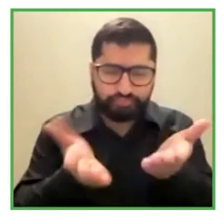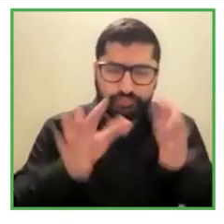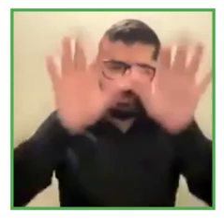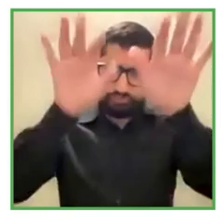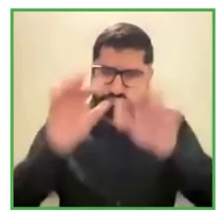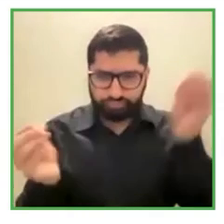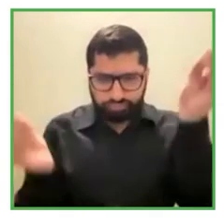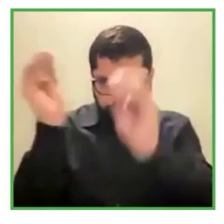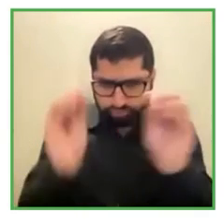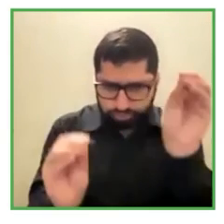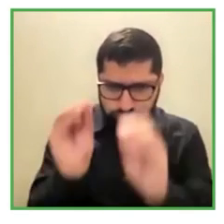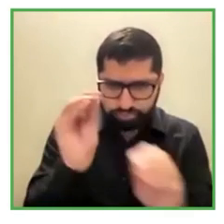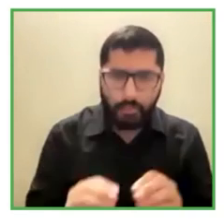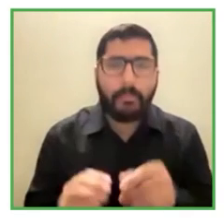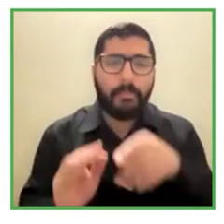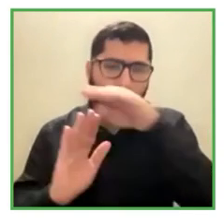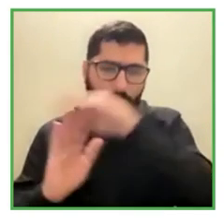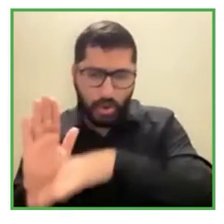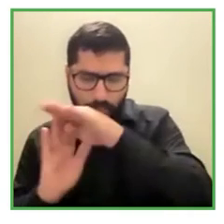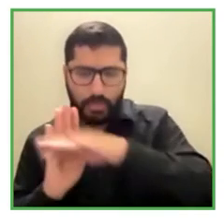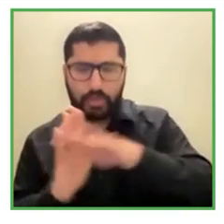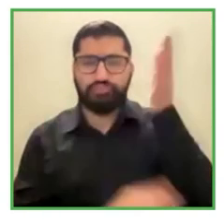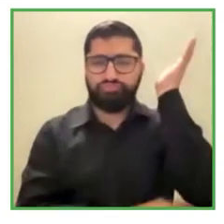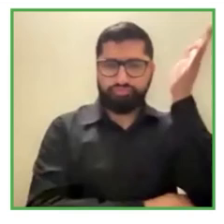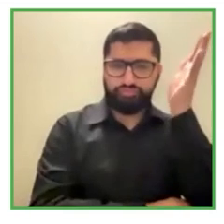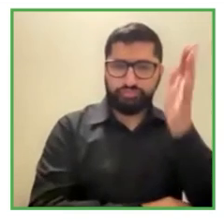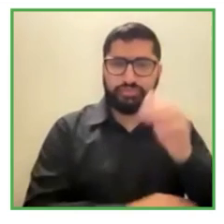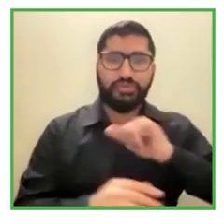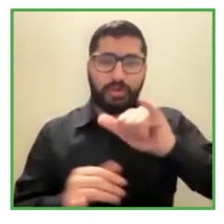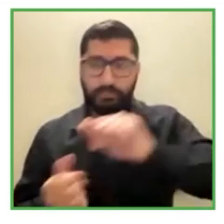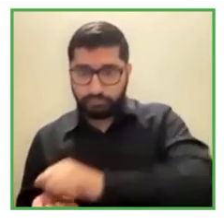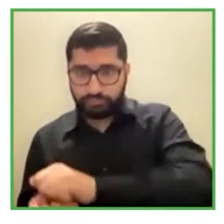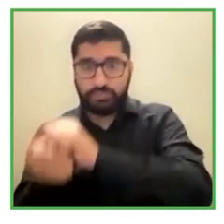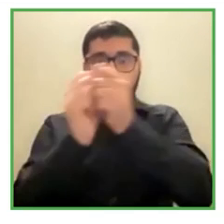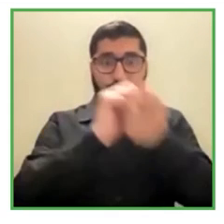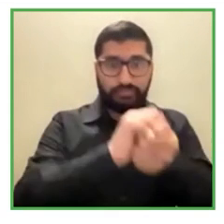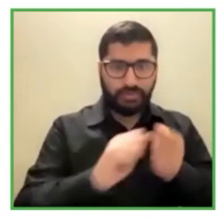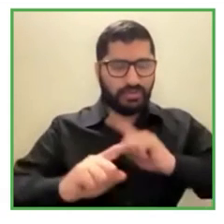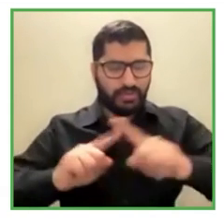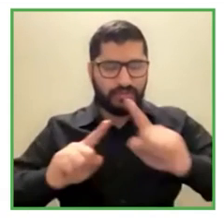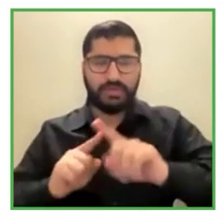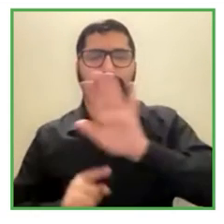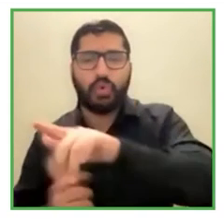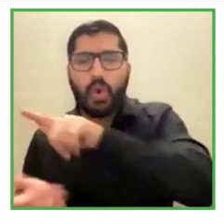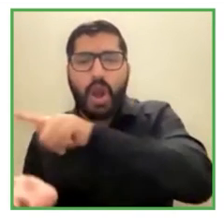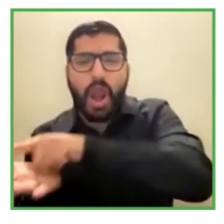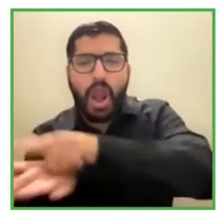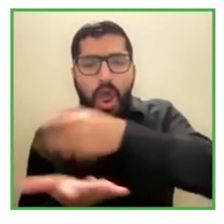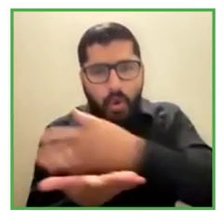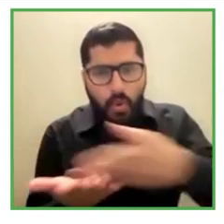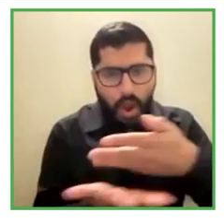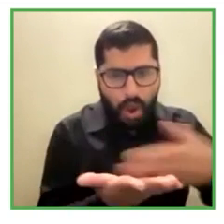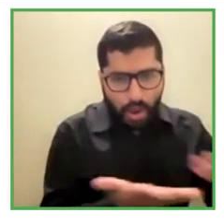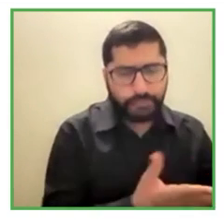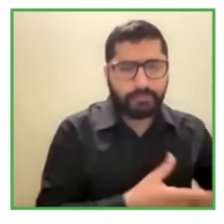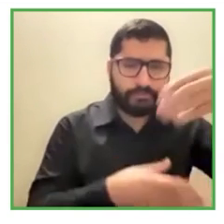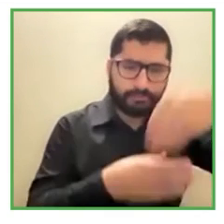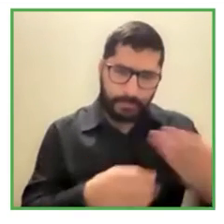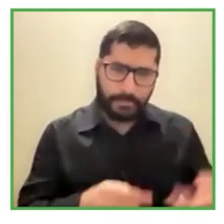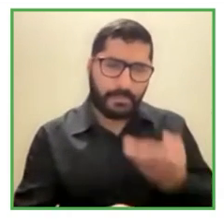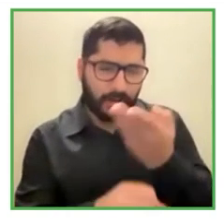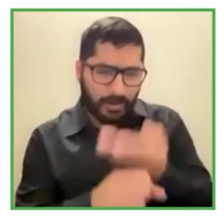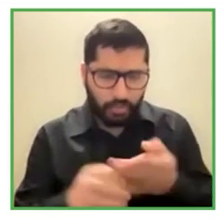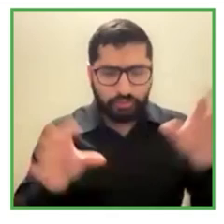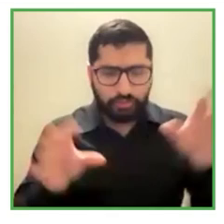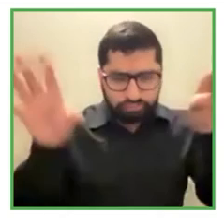a diferentes idiomas también. Así que incluso ahora nos están pidiendo que hagamos reclutamiento en Irlanda, que es un nuevo desafío para nosotros, pero